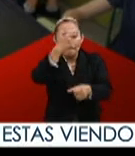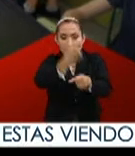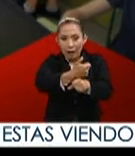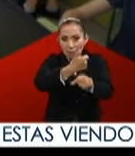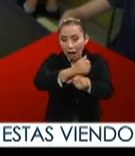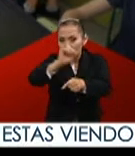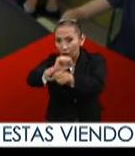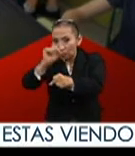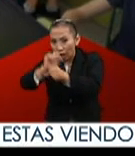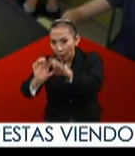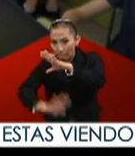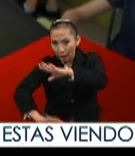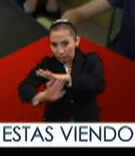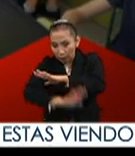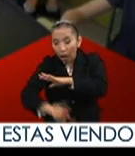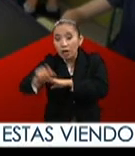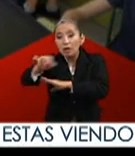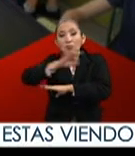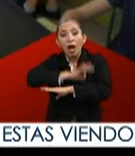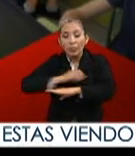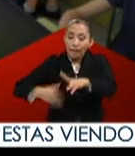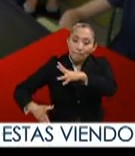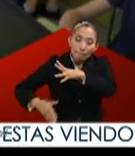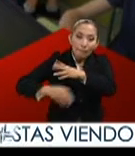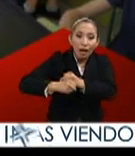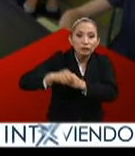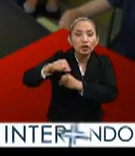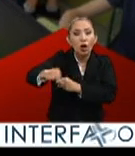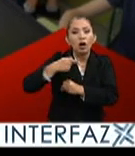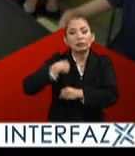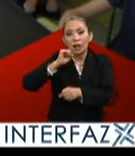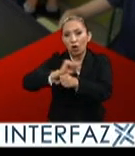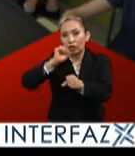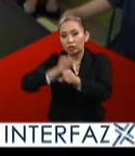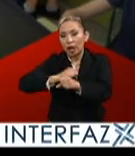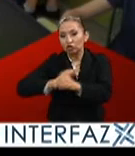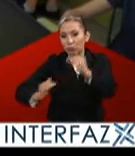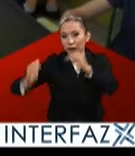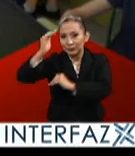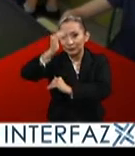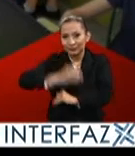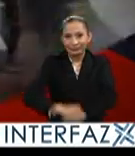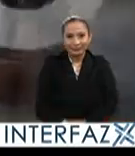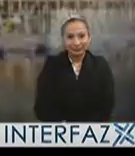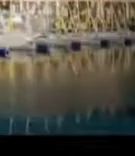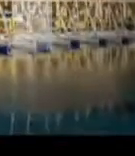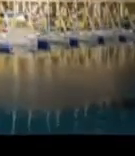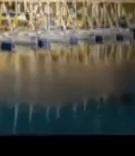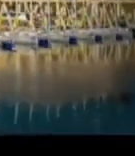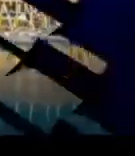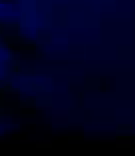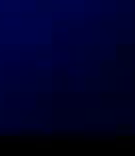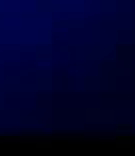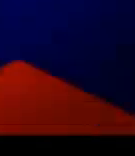primaria y secundaria básica y puede complementarse con la secundaria superior.